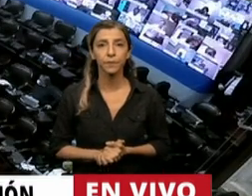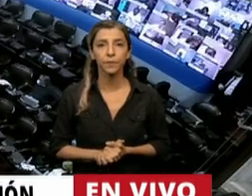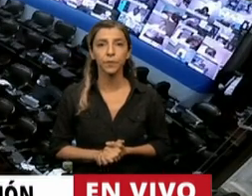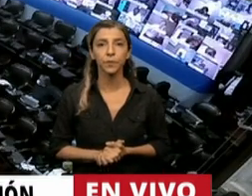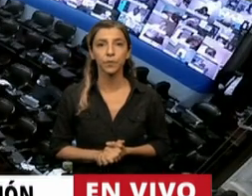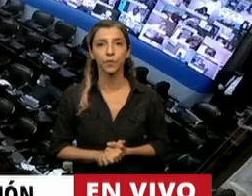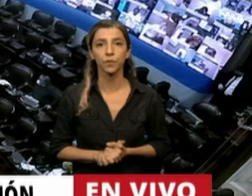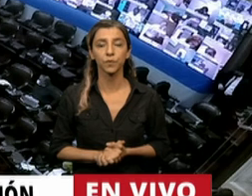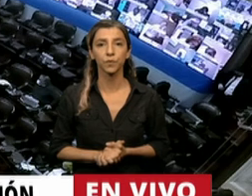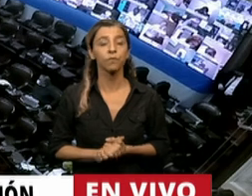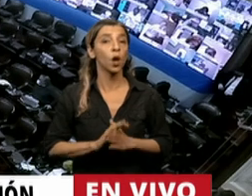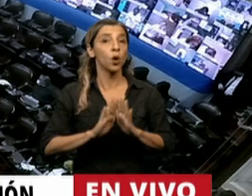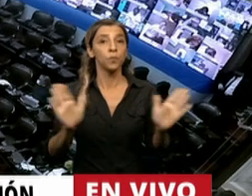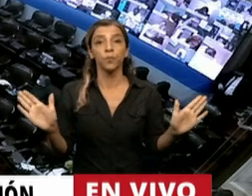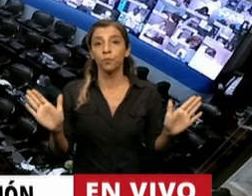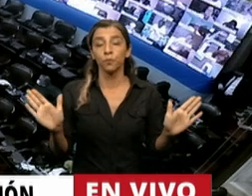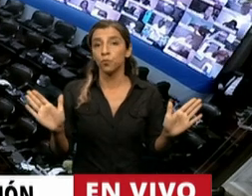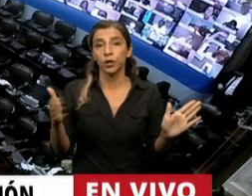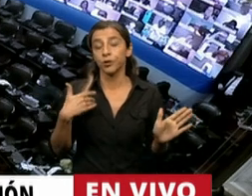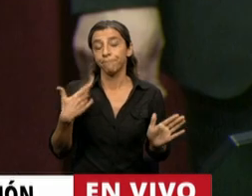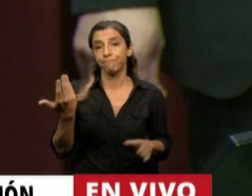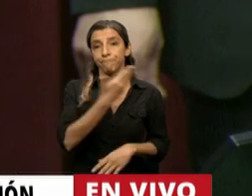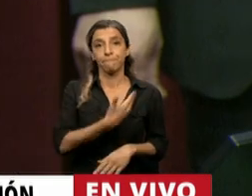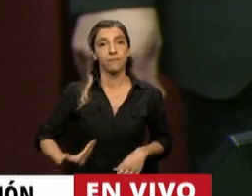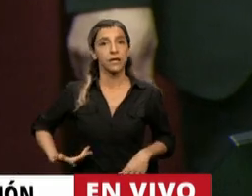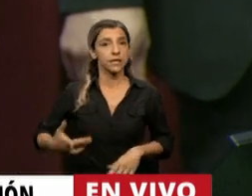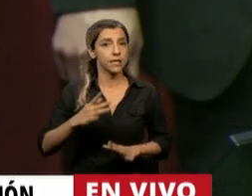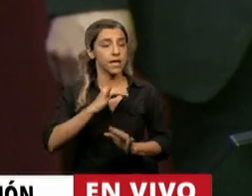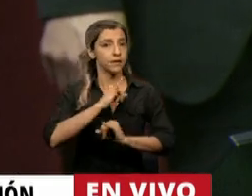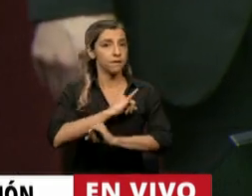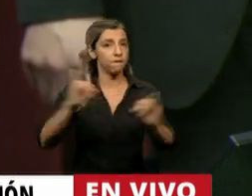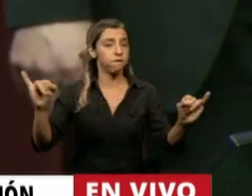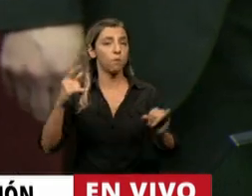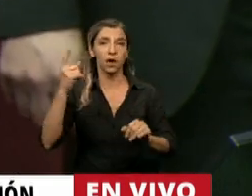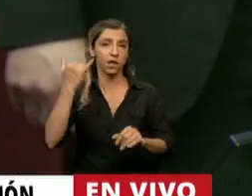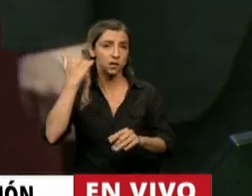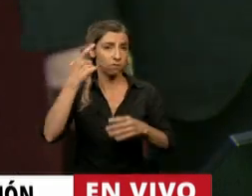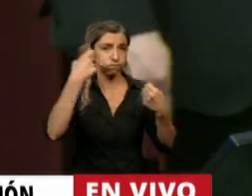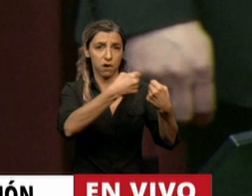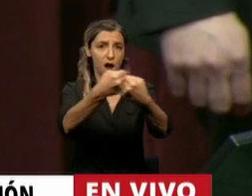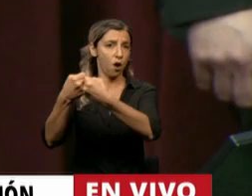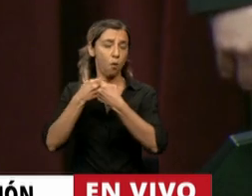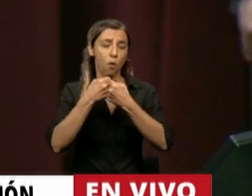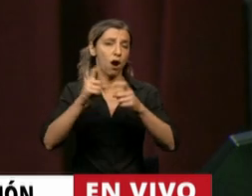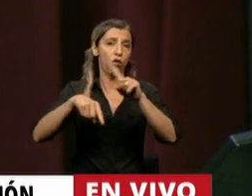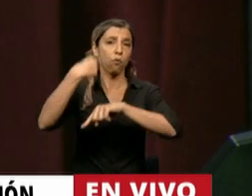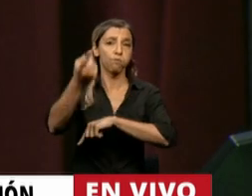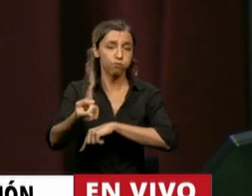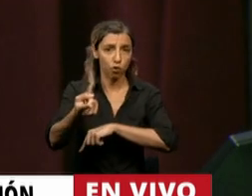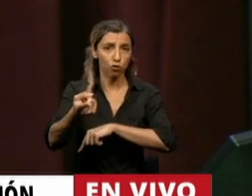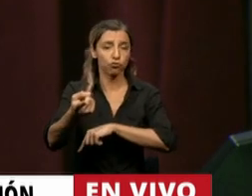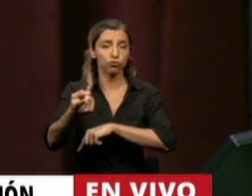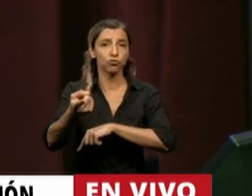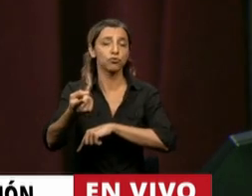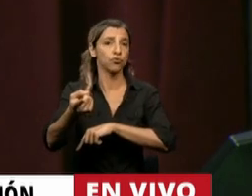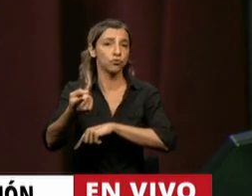palabra bueno la presidencia informa Entonces que se ha acordado que en la próxima Perdón que se ha